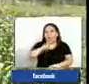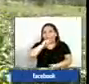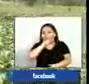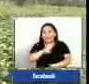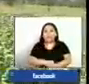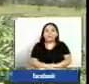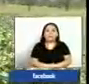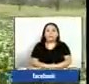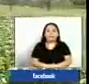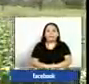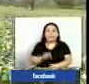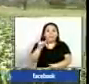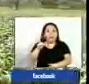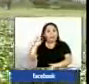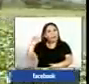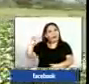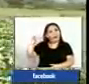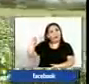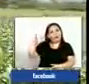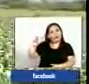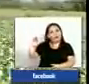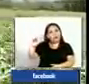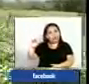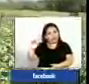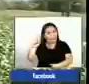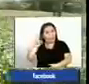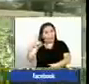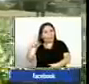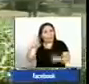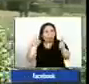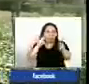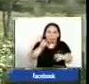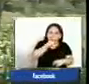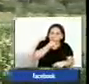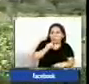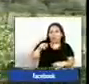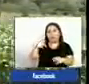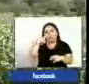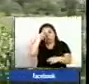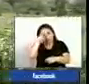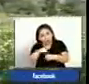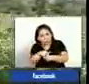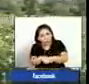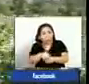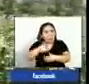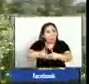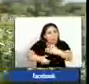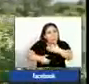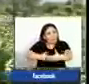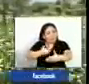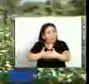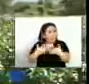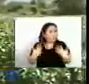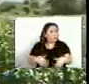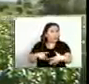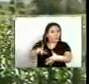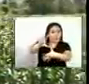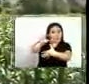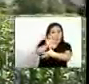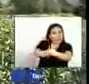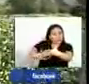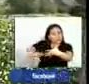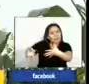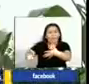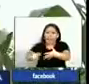La Organización de las Naciones Unidas para la Alimentación y la Agricultura reveló que el hambre avanza rápidamente en América Latina